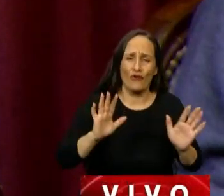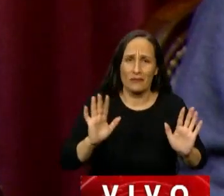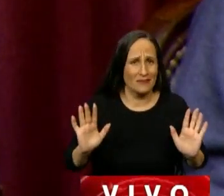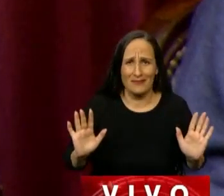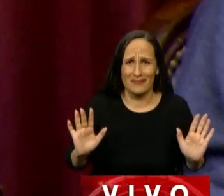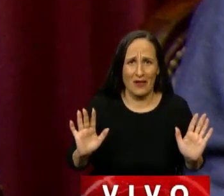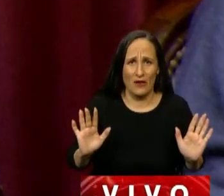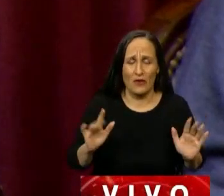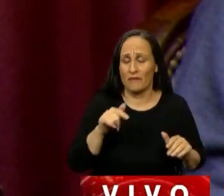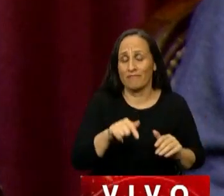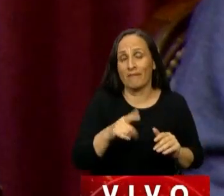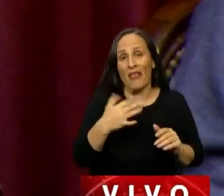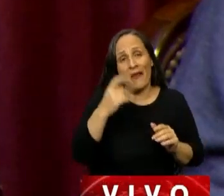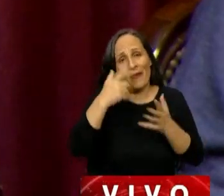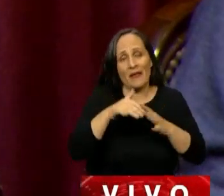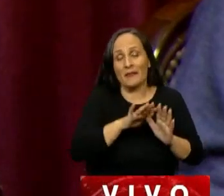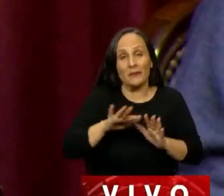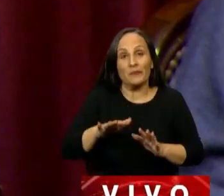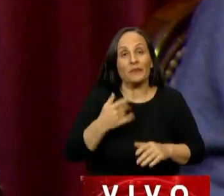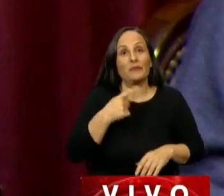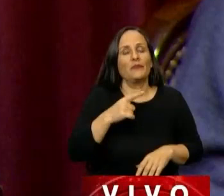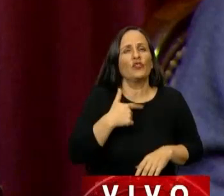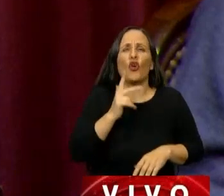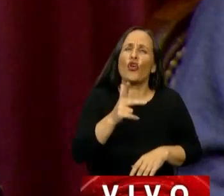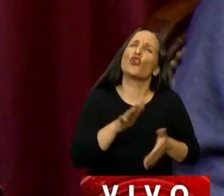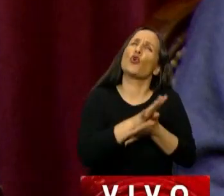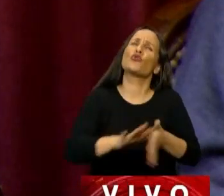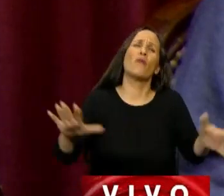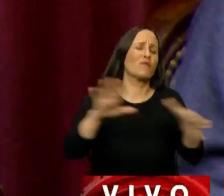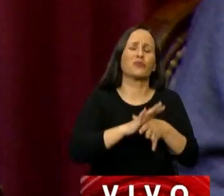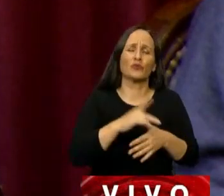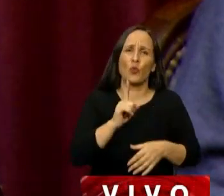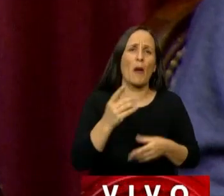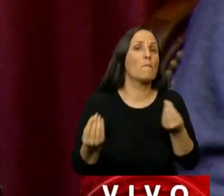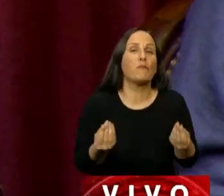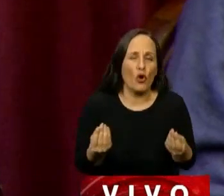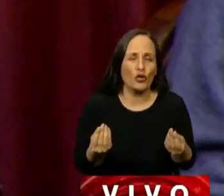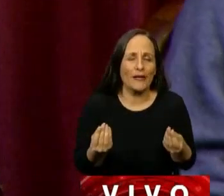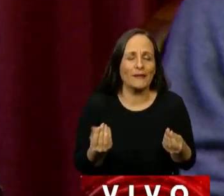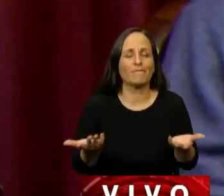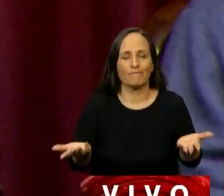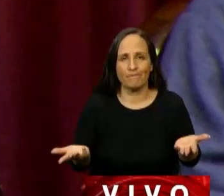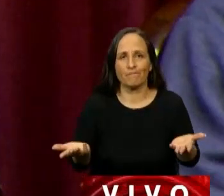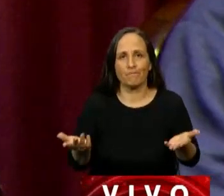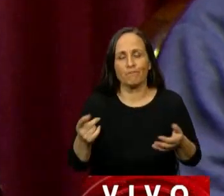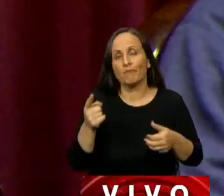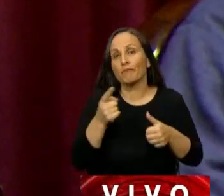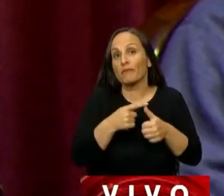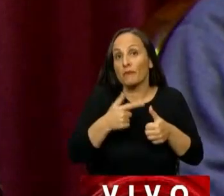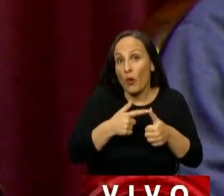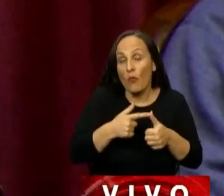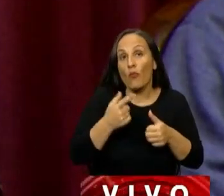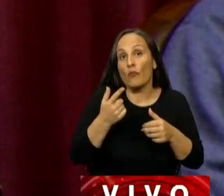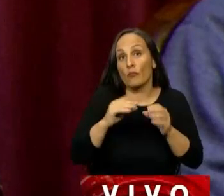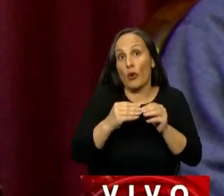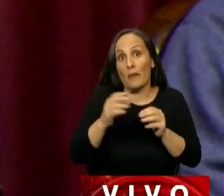que llevar adelante. Pero obviamente esto, cuando digo no es una solución, en varios sentidos, ¿no? Por un lado, con respecto al problema